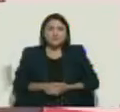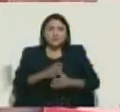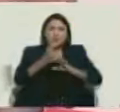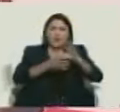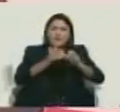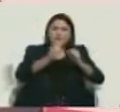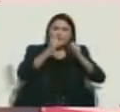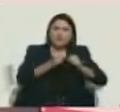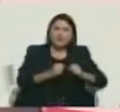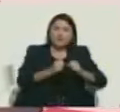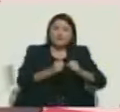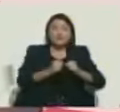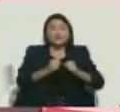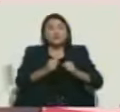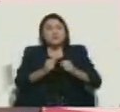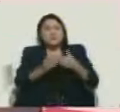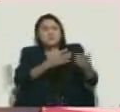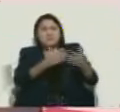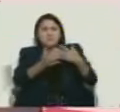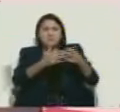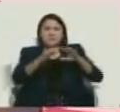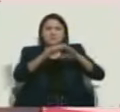No les importa ese pueblo.